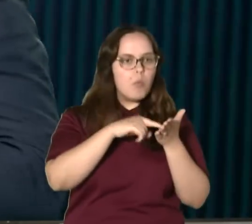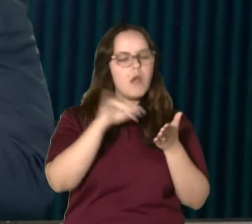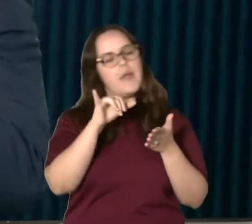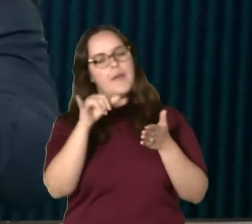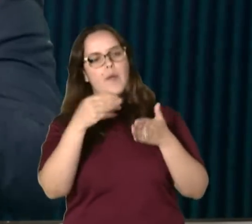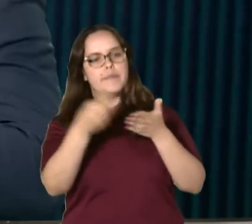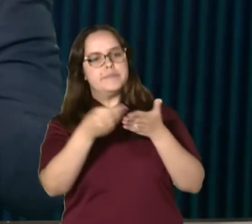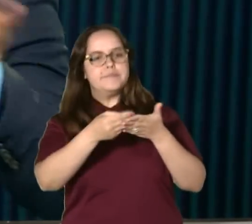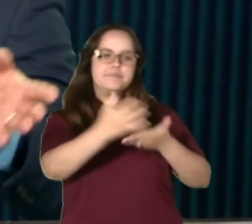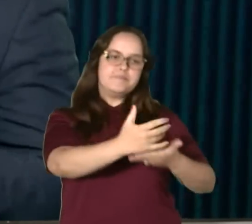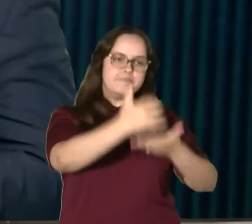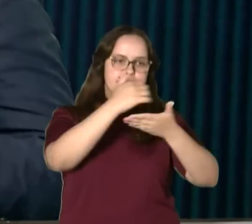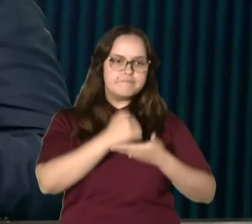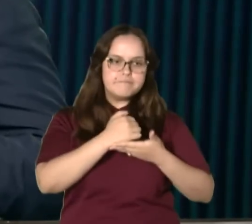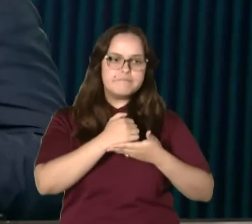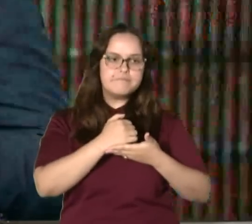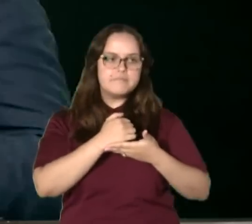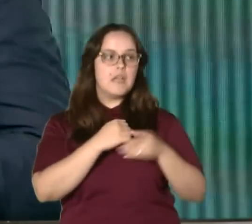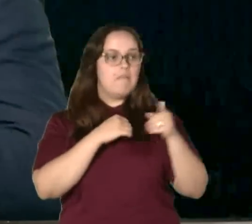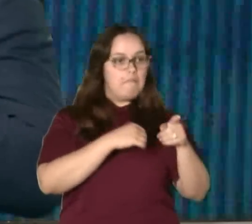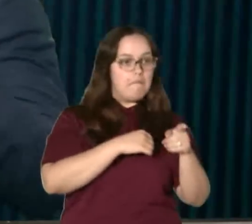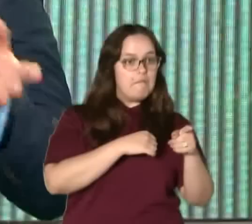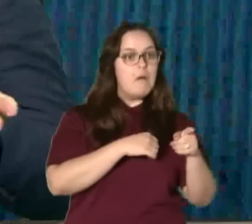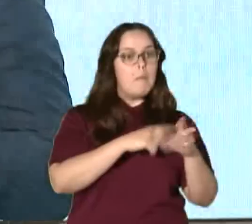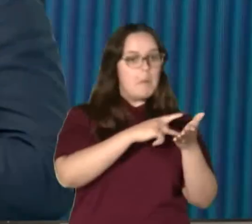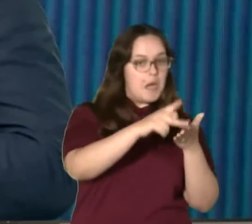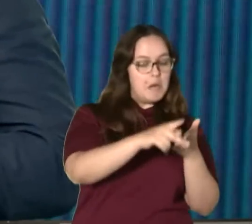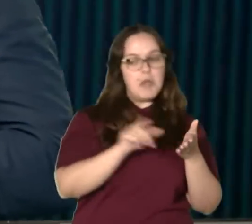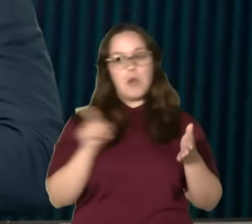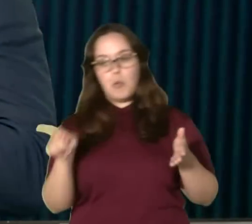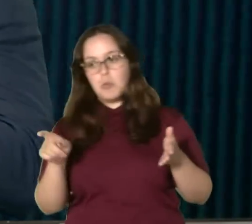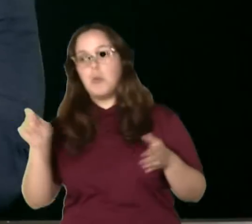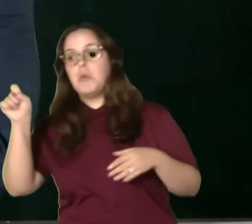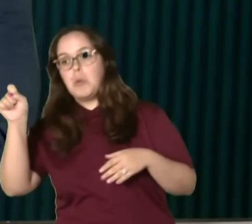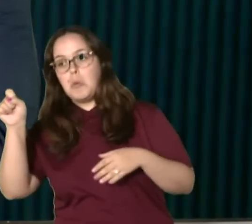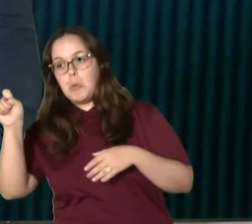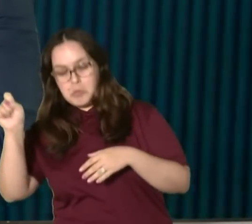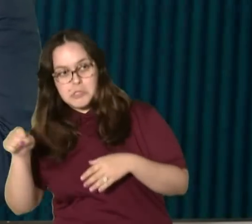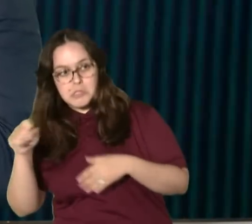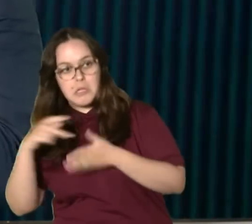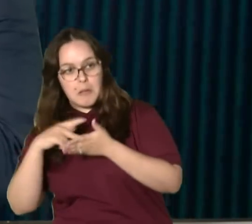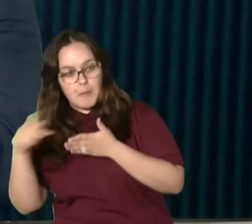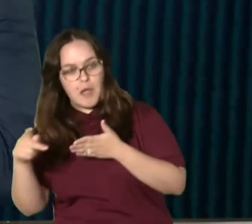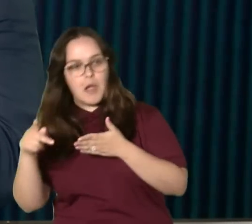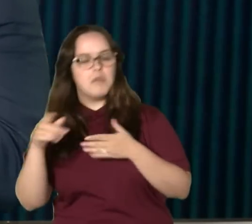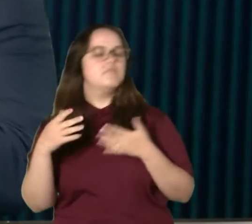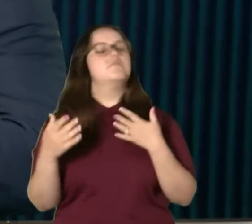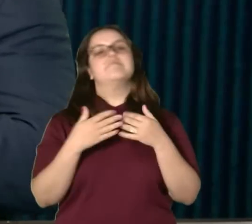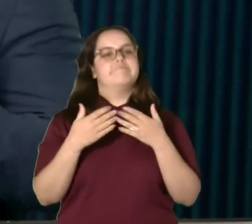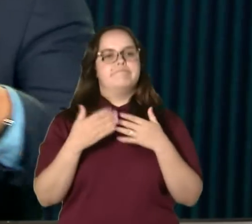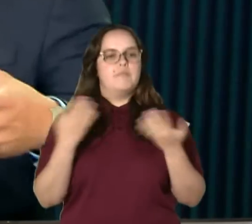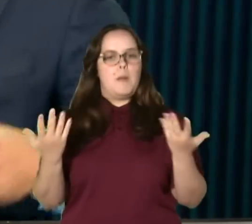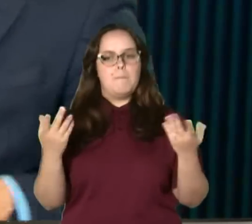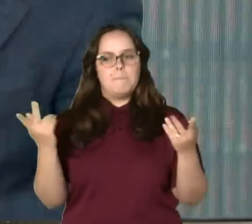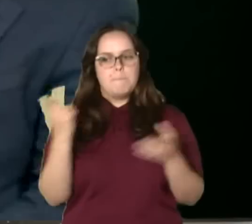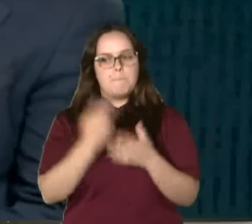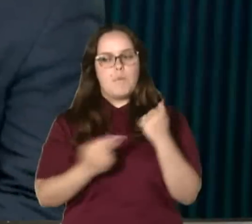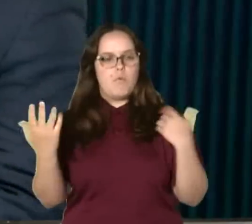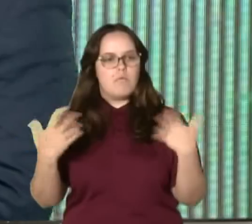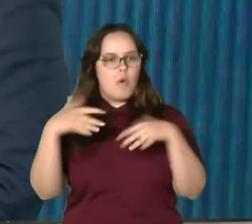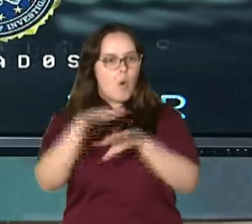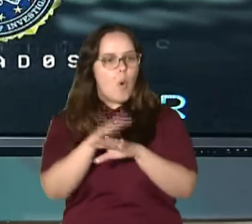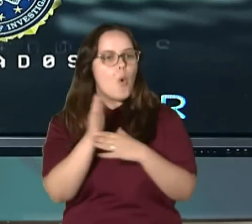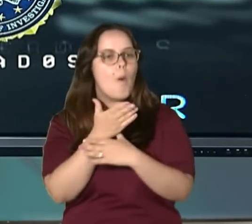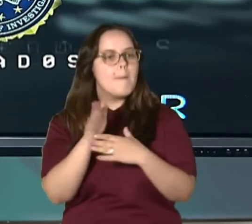diría en el campo si uno de ellos no Da un Tajo y el otro Sí aún así uno lo comparte lo que ambos hacen enriquece lo que hacen en deuda